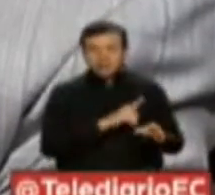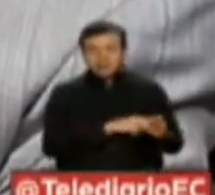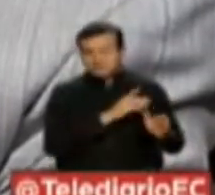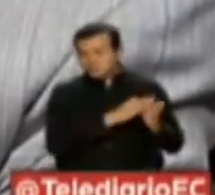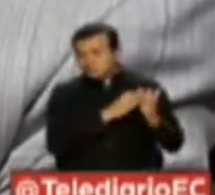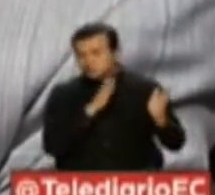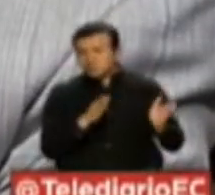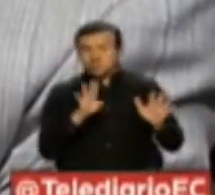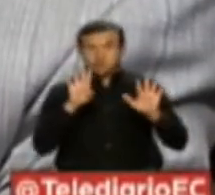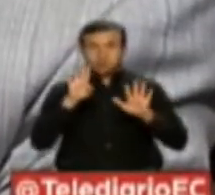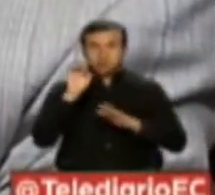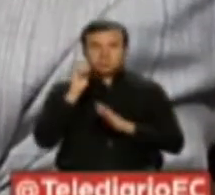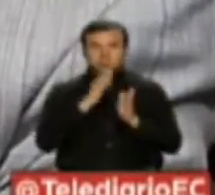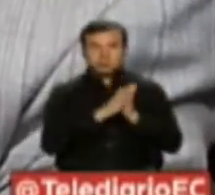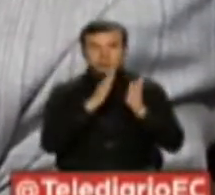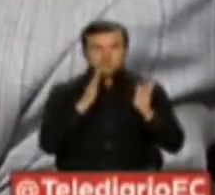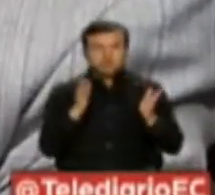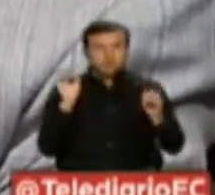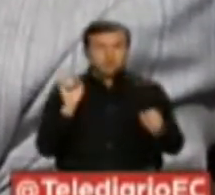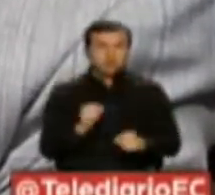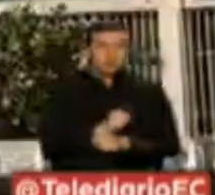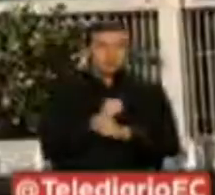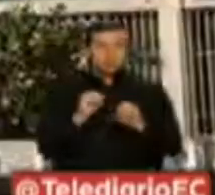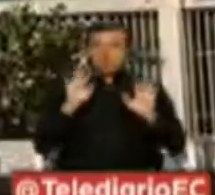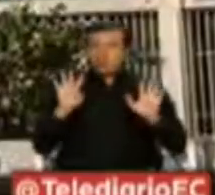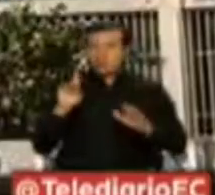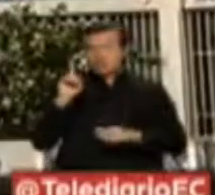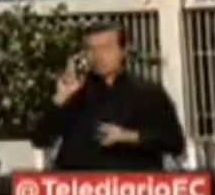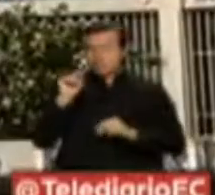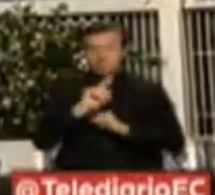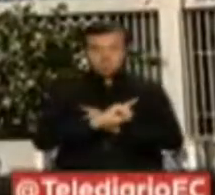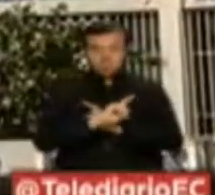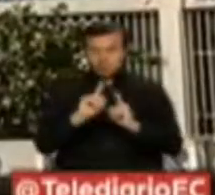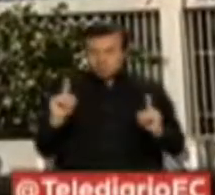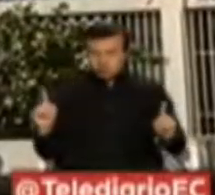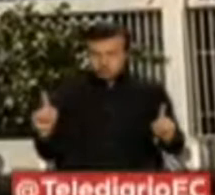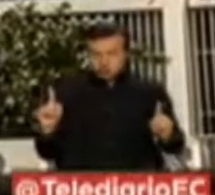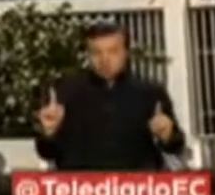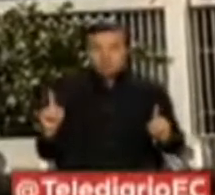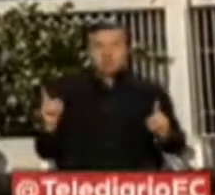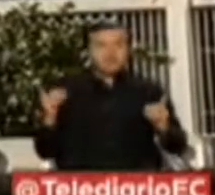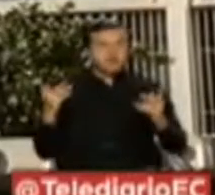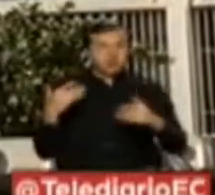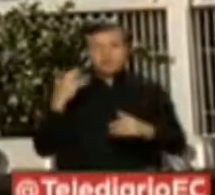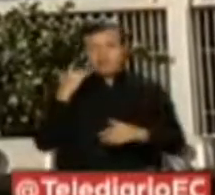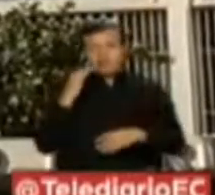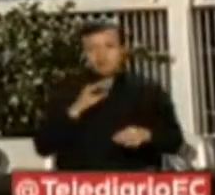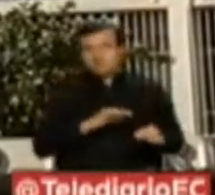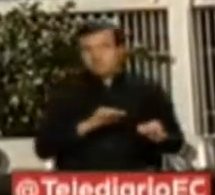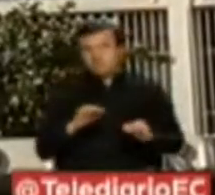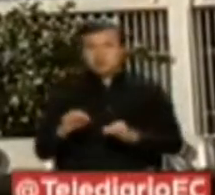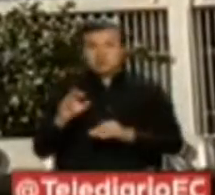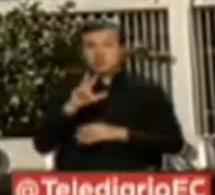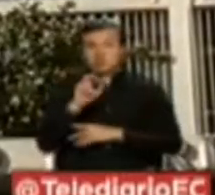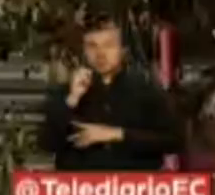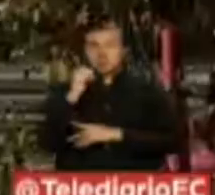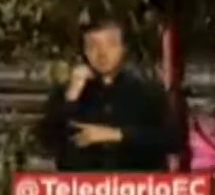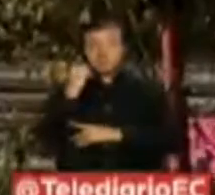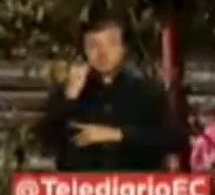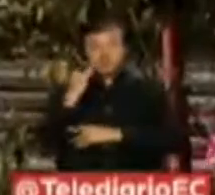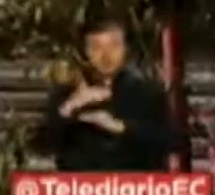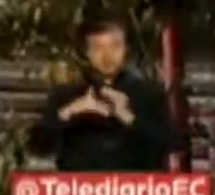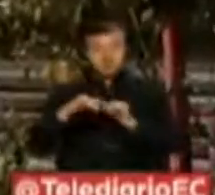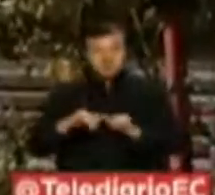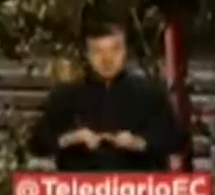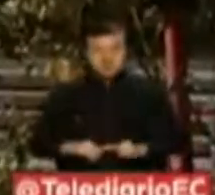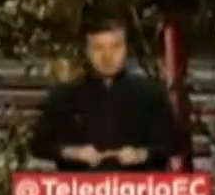instrucción. No puede ser 91. No obstante que se ha extendido en 30 días más